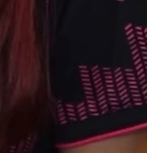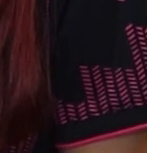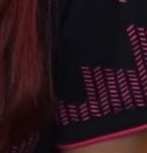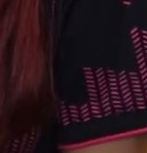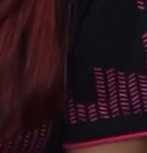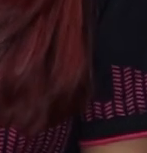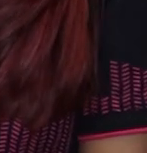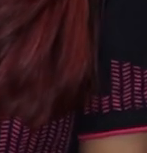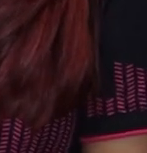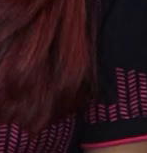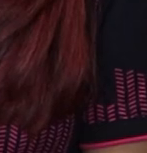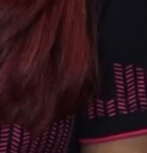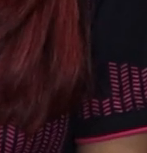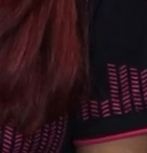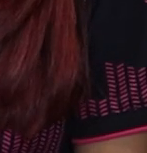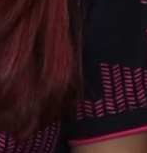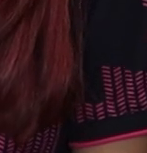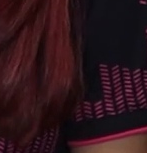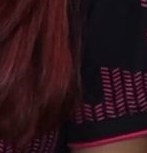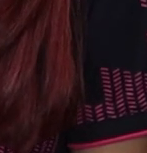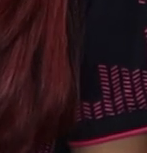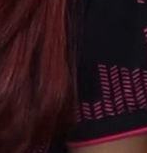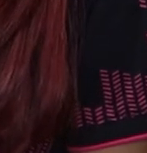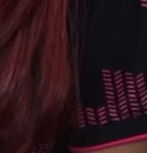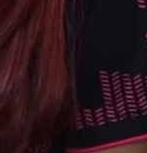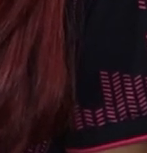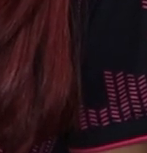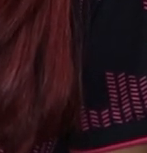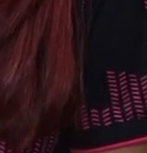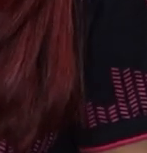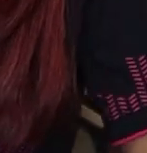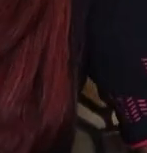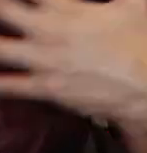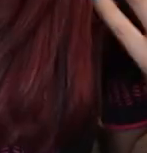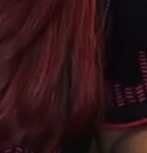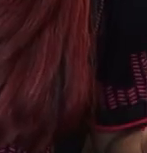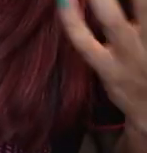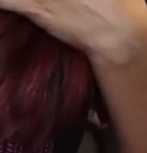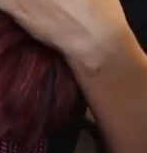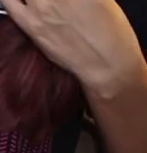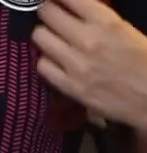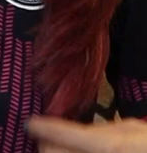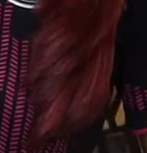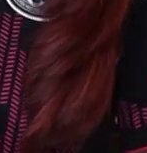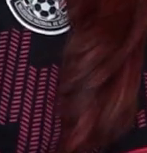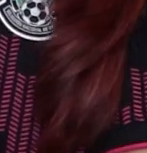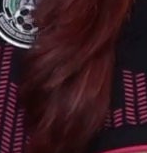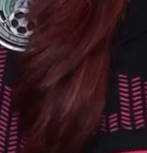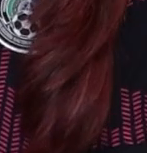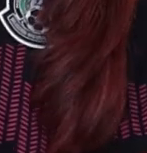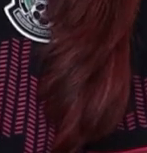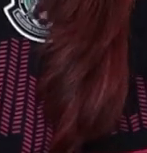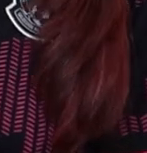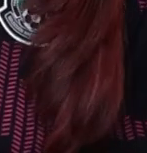la campanita y darse una pasadita por mis otras redes sociales, TikTok, Instagram y Facebook. Ha llegado la hora de decir mi